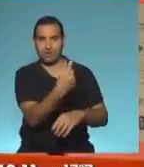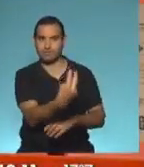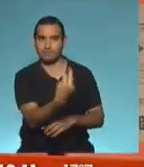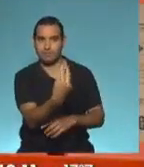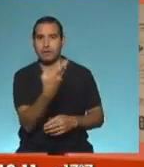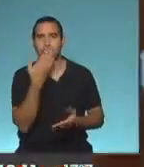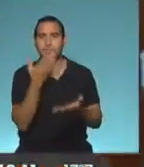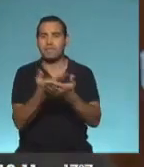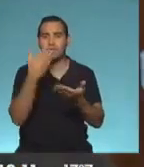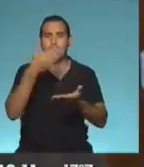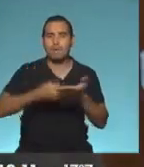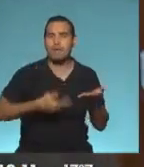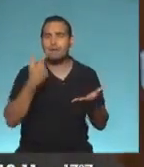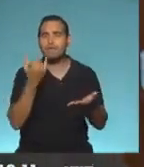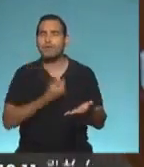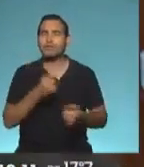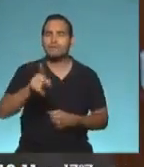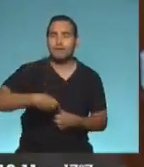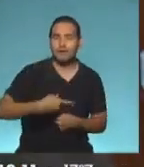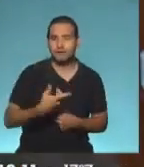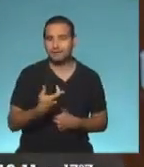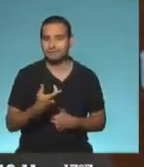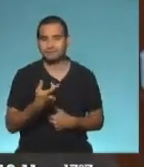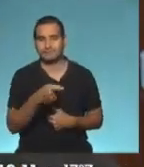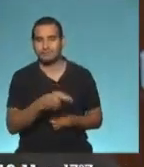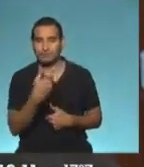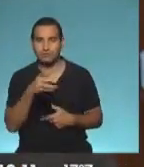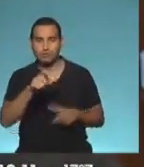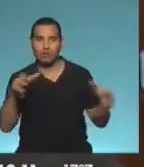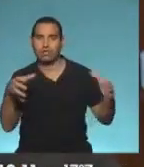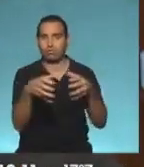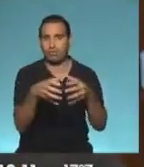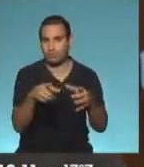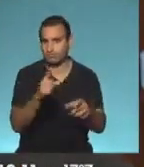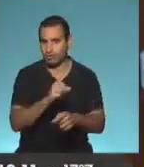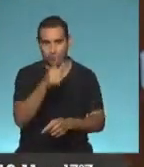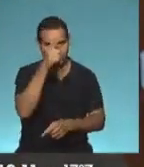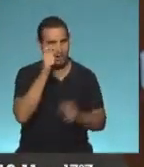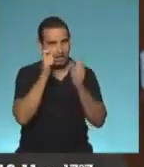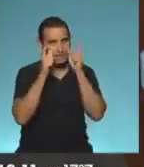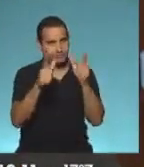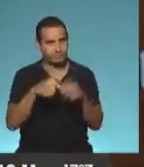pidiendo papeles y estoy a ver de dónde venía o sea no lo dejan que se junten tampoco están muy atentos